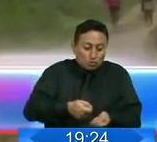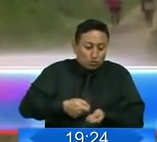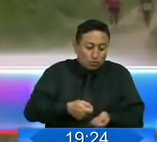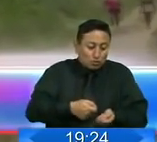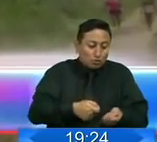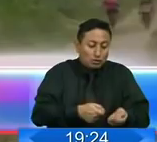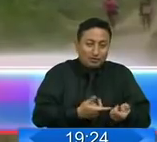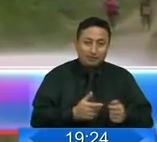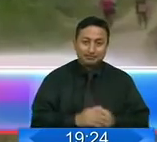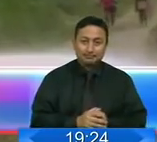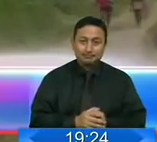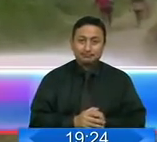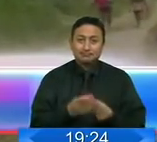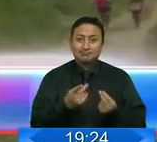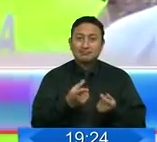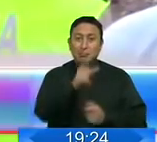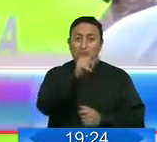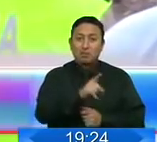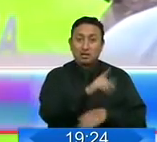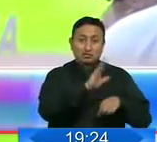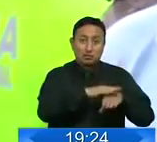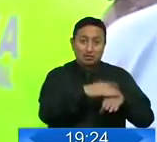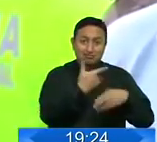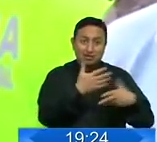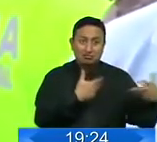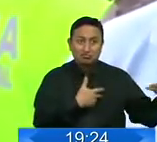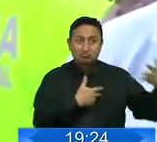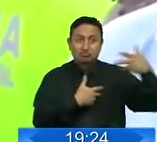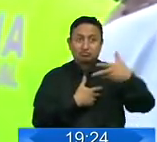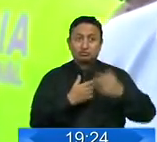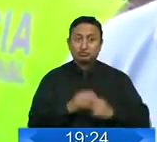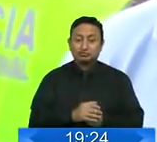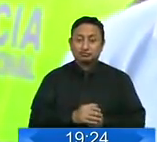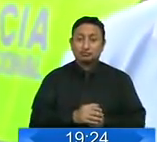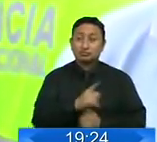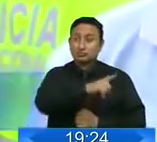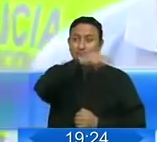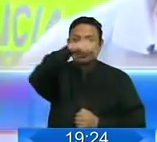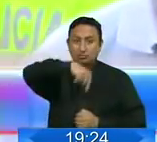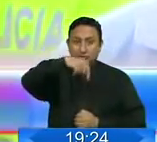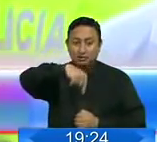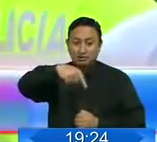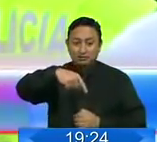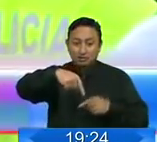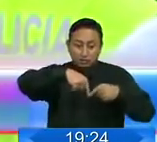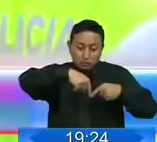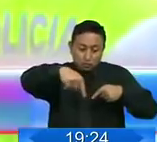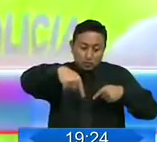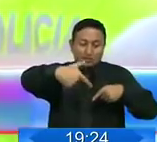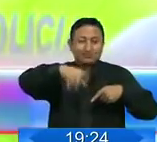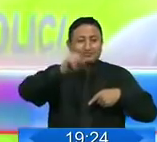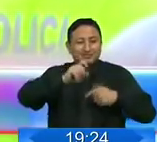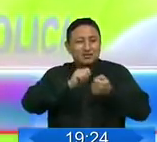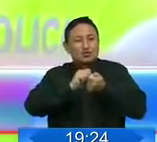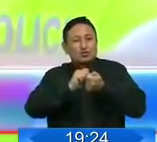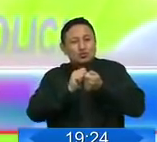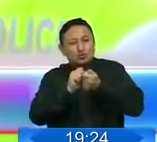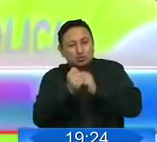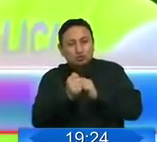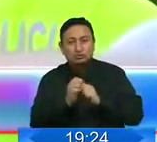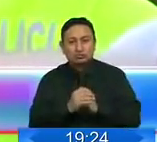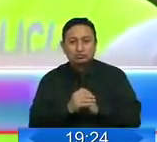Inmediatamente personal fue alertado. Para que se corrija este tramo, porque cada que